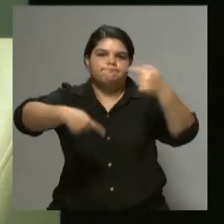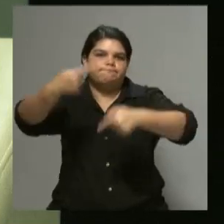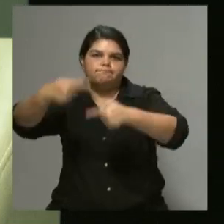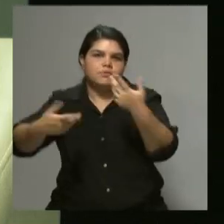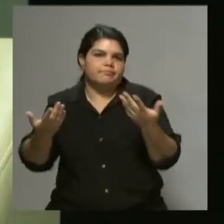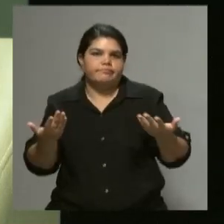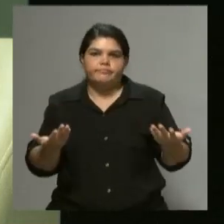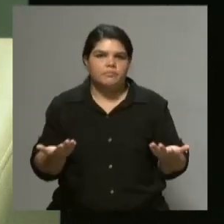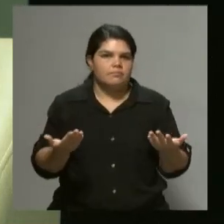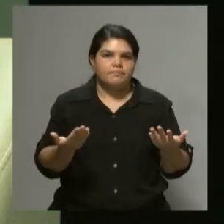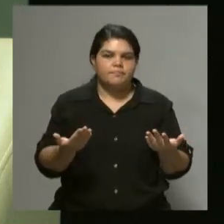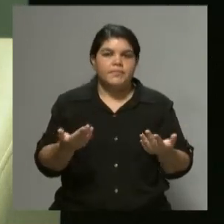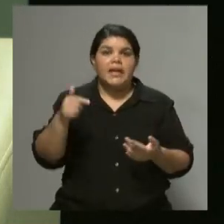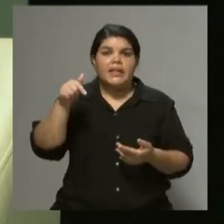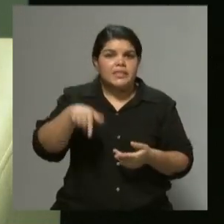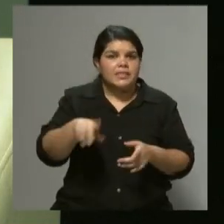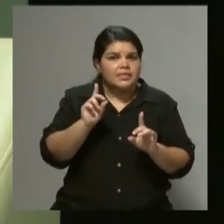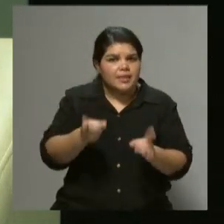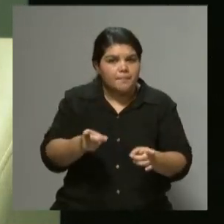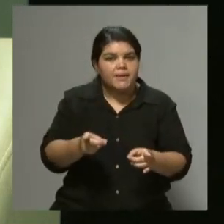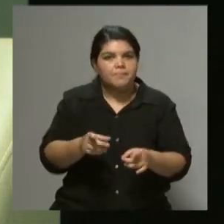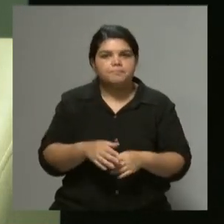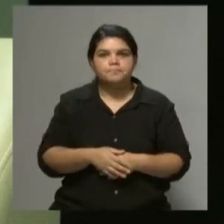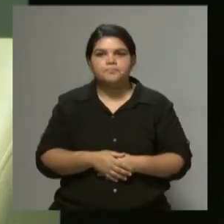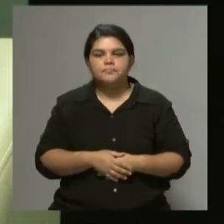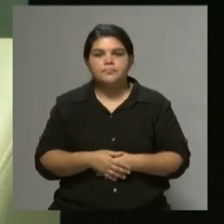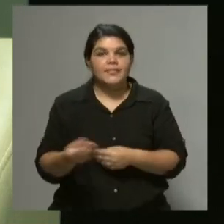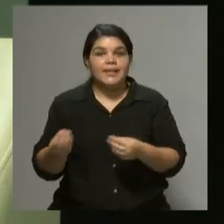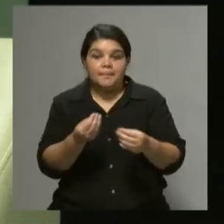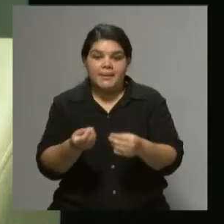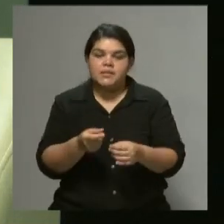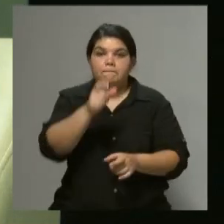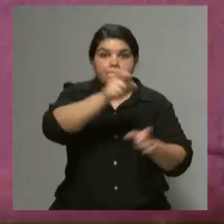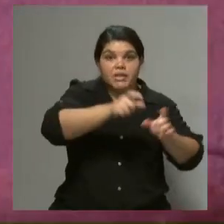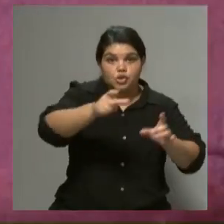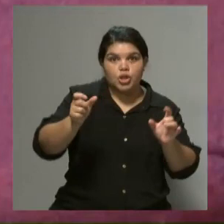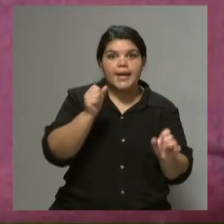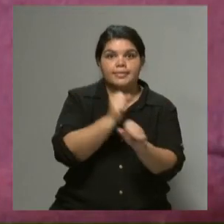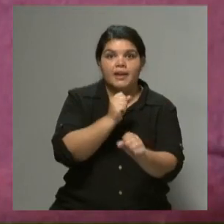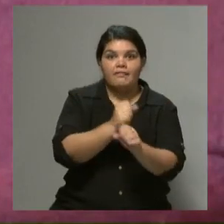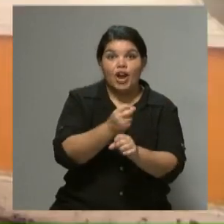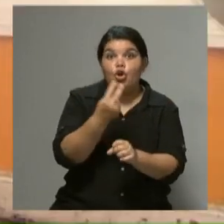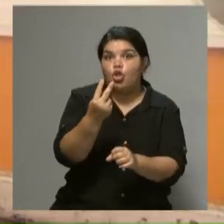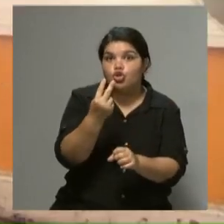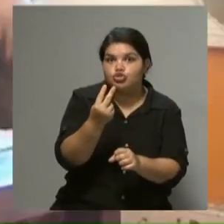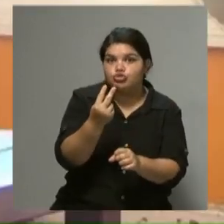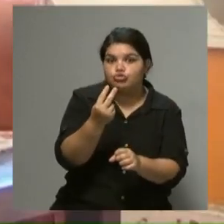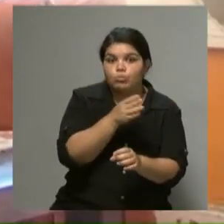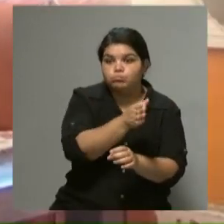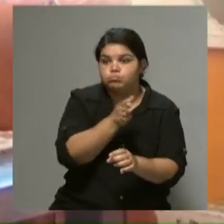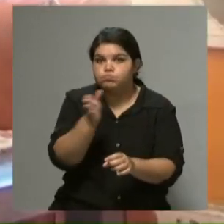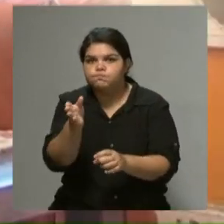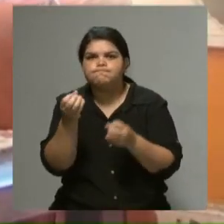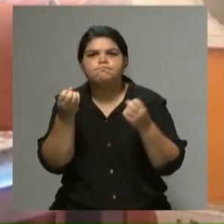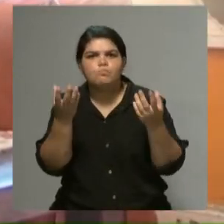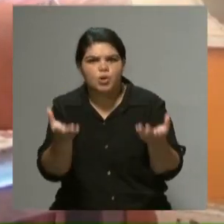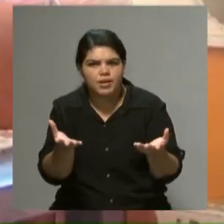También sucede que la gente ha buscado un segundo empleo porque en épocas de pandemia, al